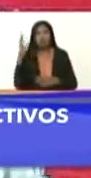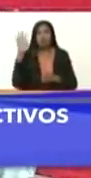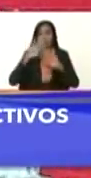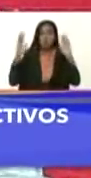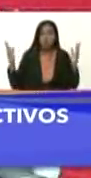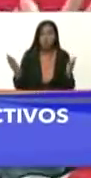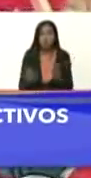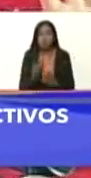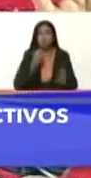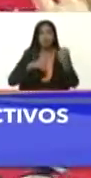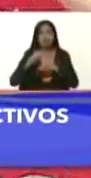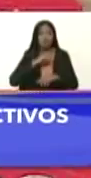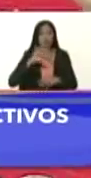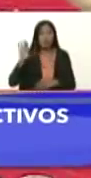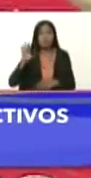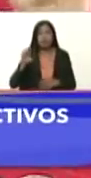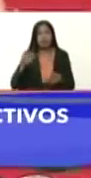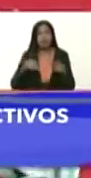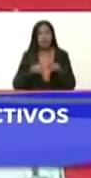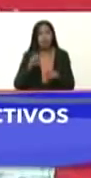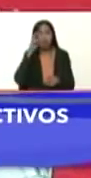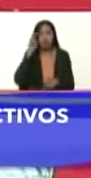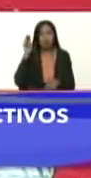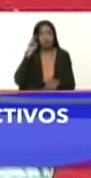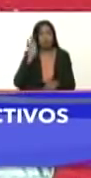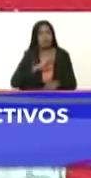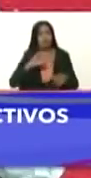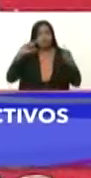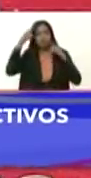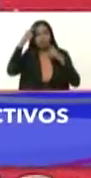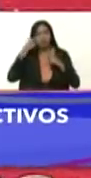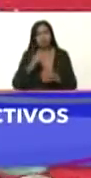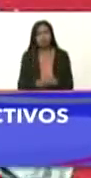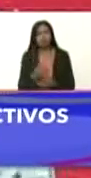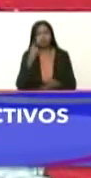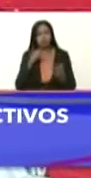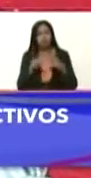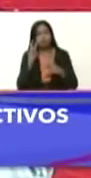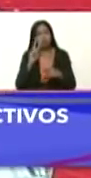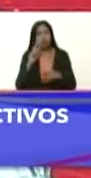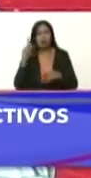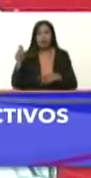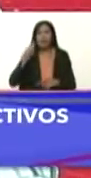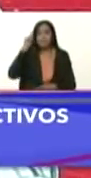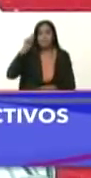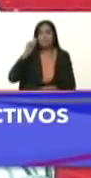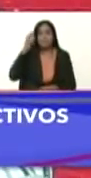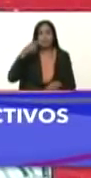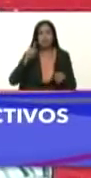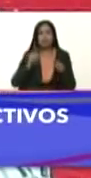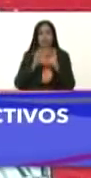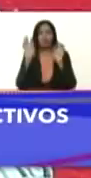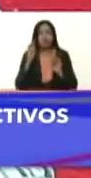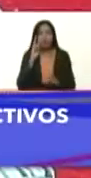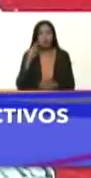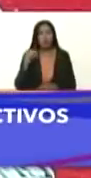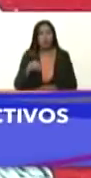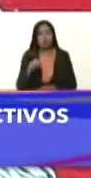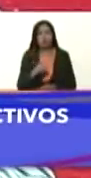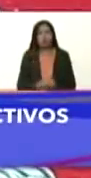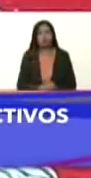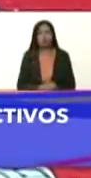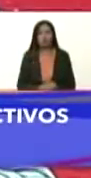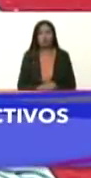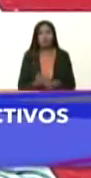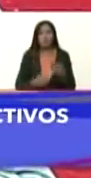mundo defendiendo nuestra patria como canciller de Chávez. Veo pasar esa película, Peñata. Y hoy veo